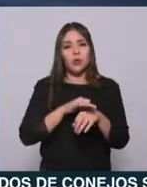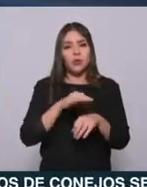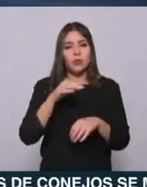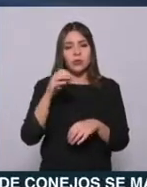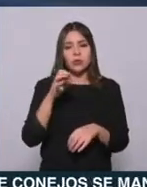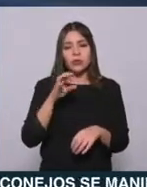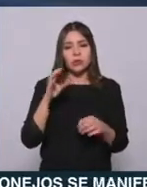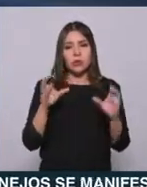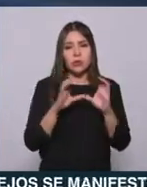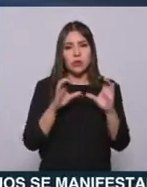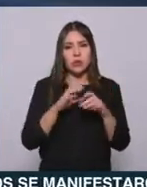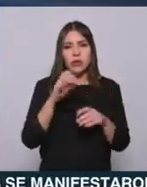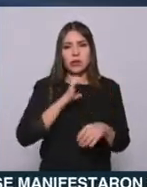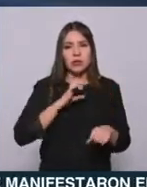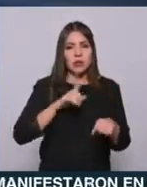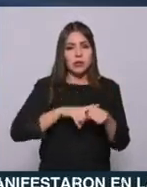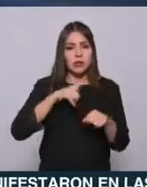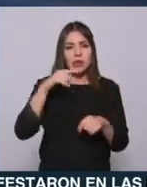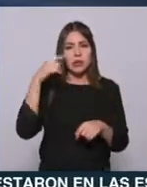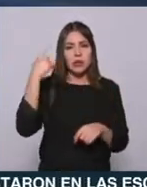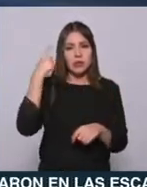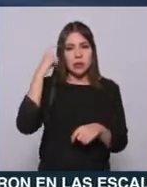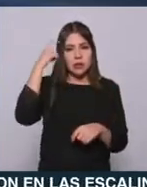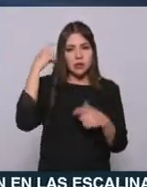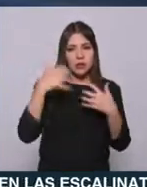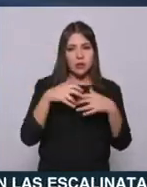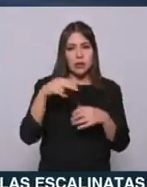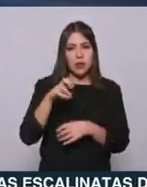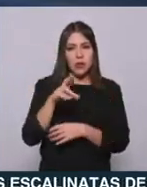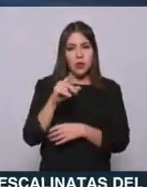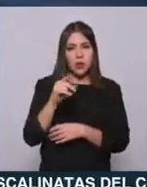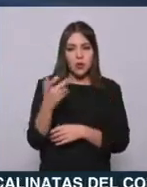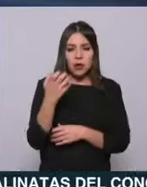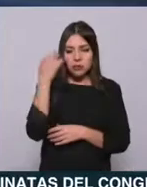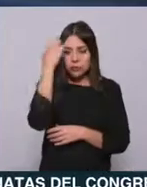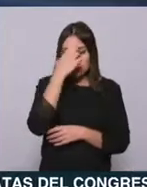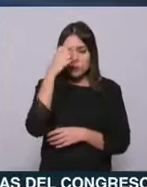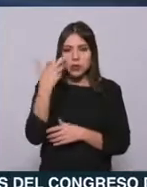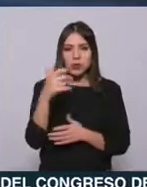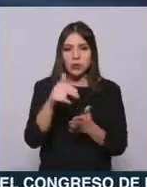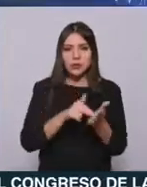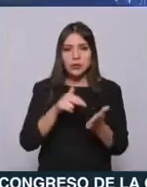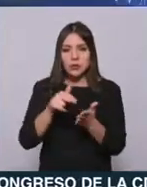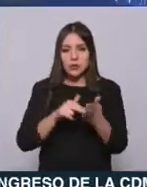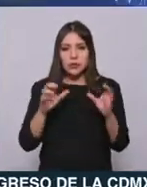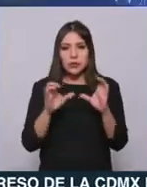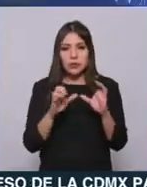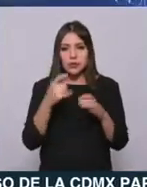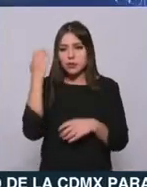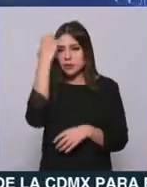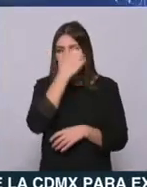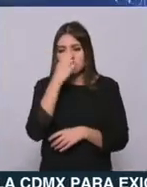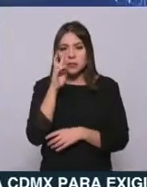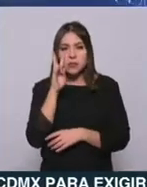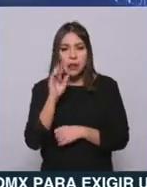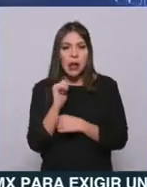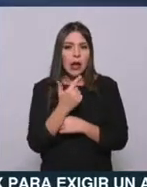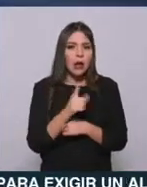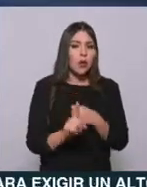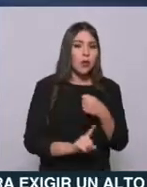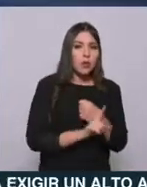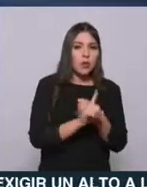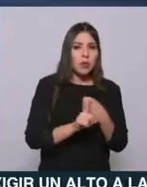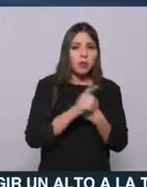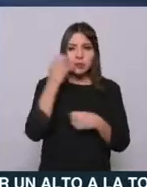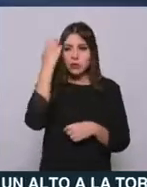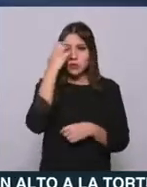neurocirujano o médico de terapia intensiva firma un certificado de pérdida de la vida, se hacen todos los estudios posibles, se descarta cualquier riesgo